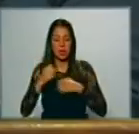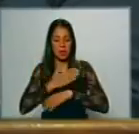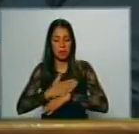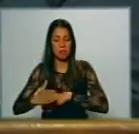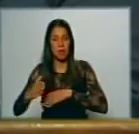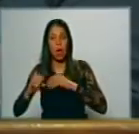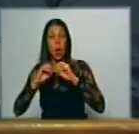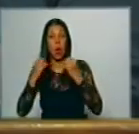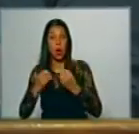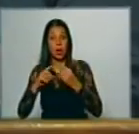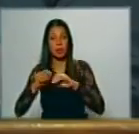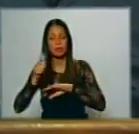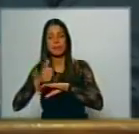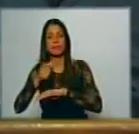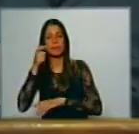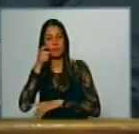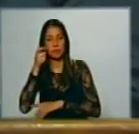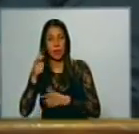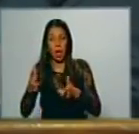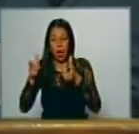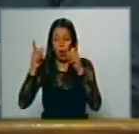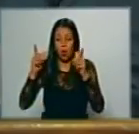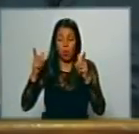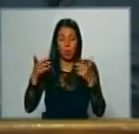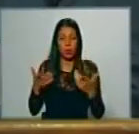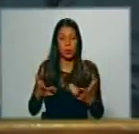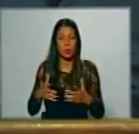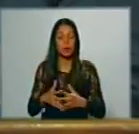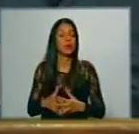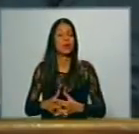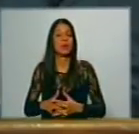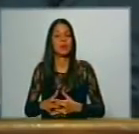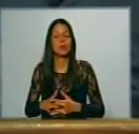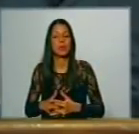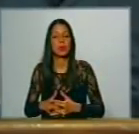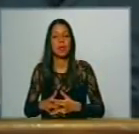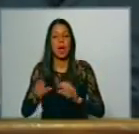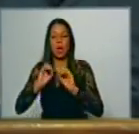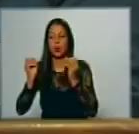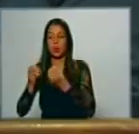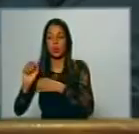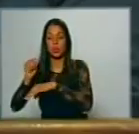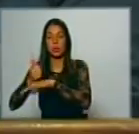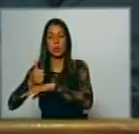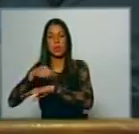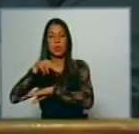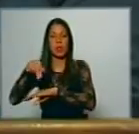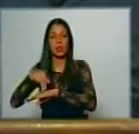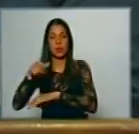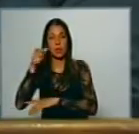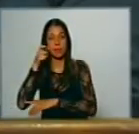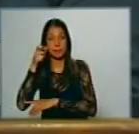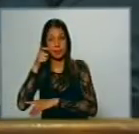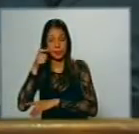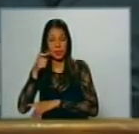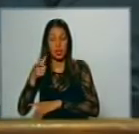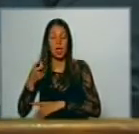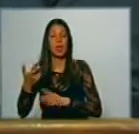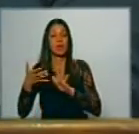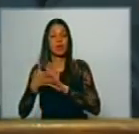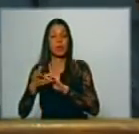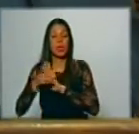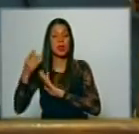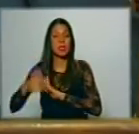órgano rector, autorizados la Superintendencia Nacional para la Defensa de los